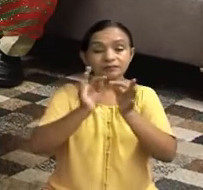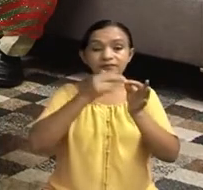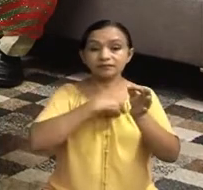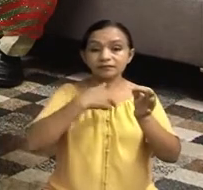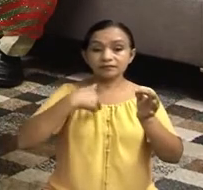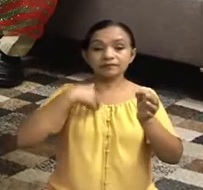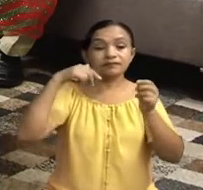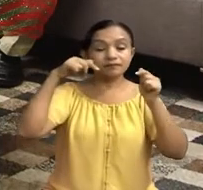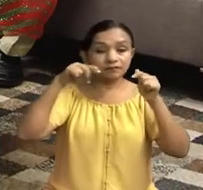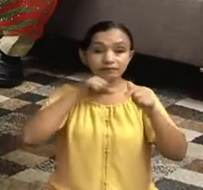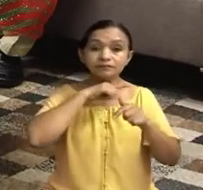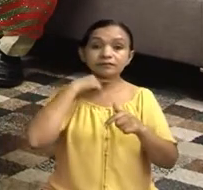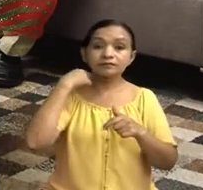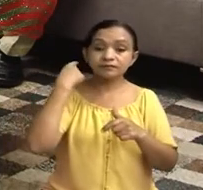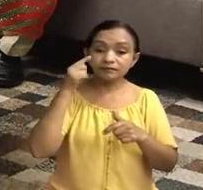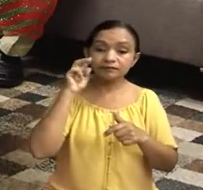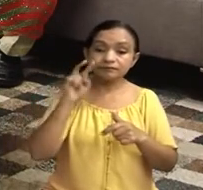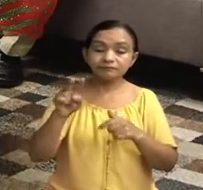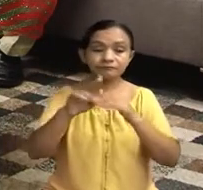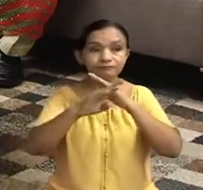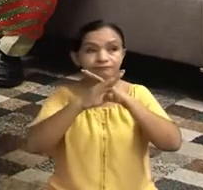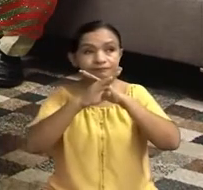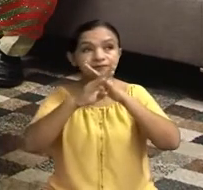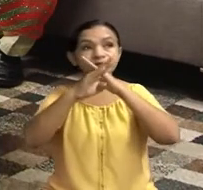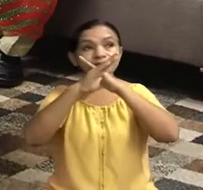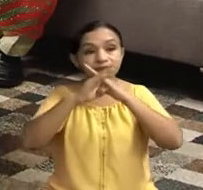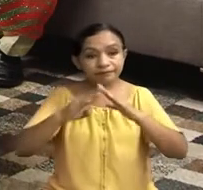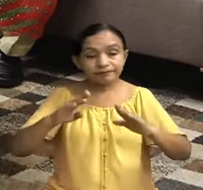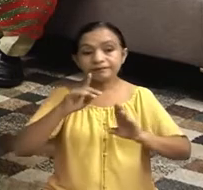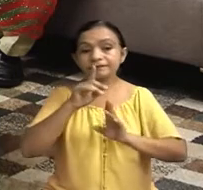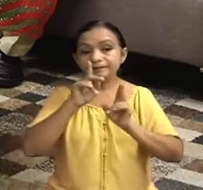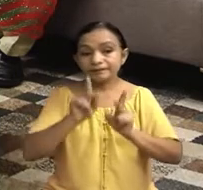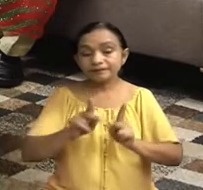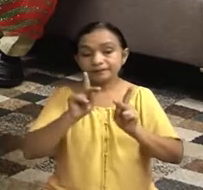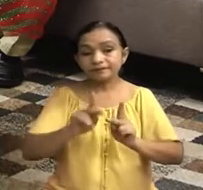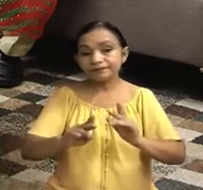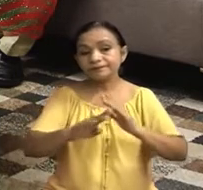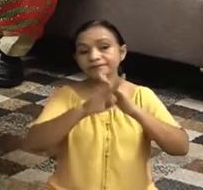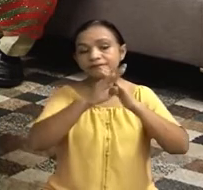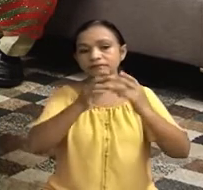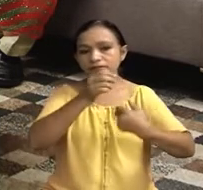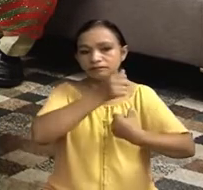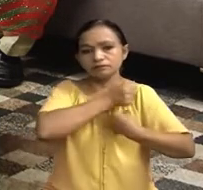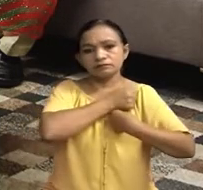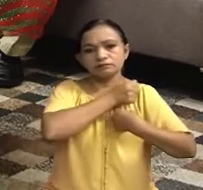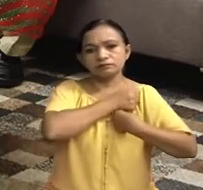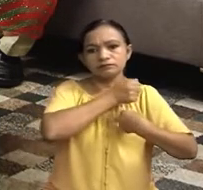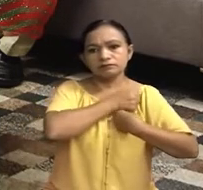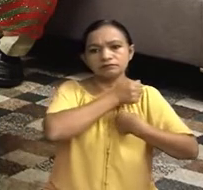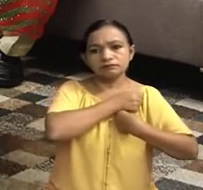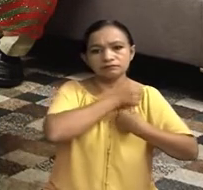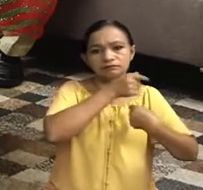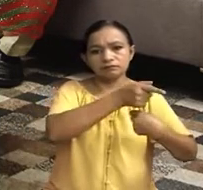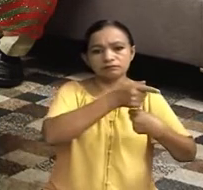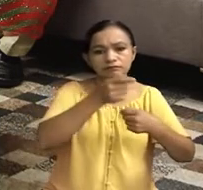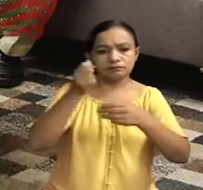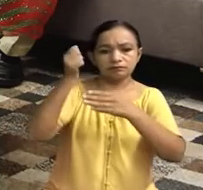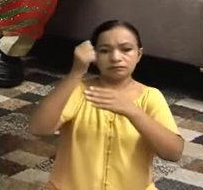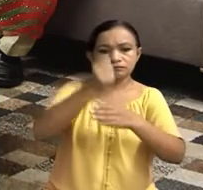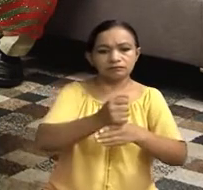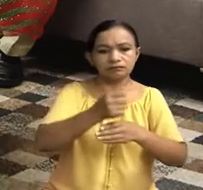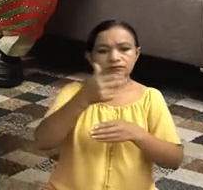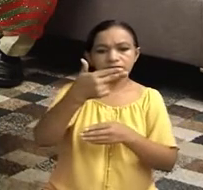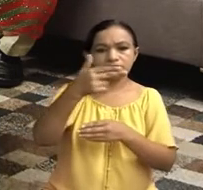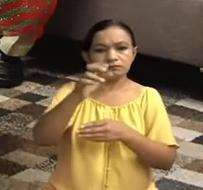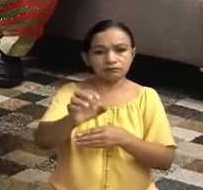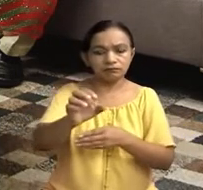sucediendo en la realidad. Hay una resistencia pacífica, como decís vos, enfrentado a un ejército, que es el ejército que asesinó al Che. Un ejército